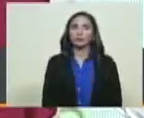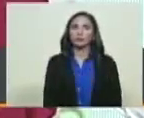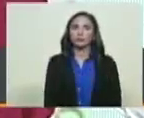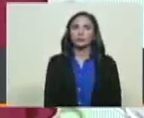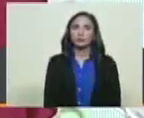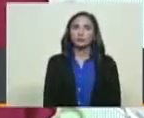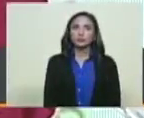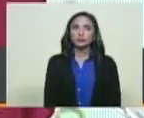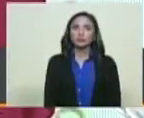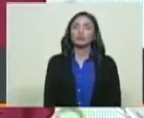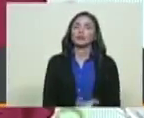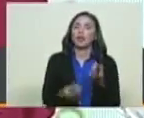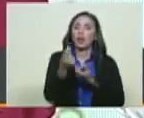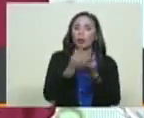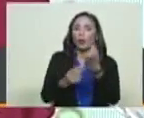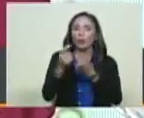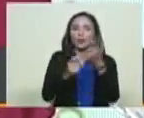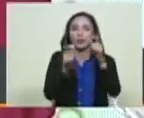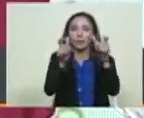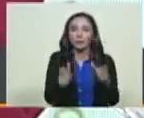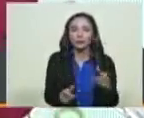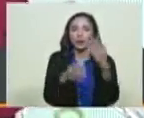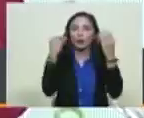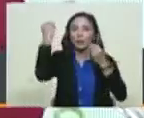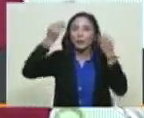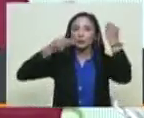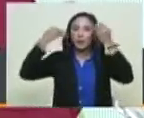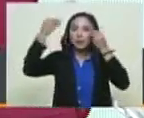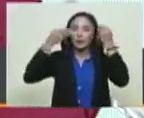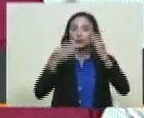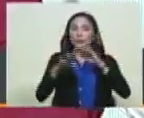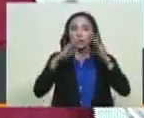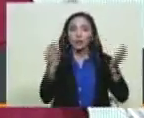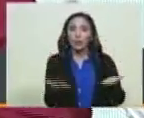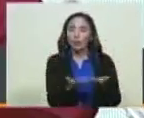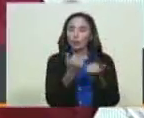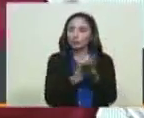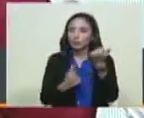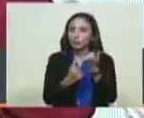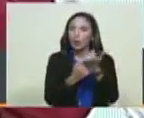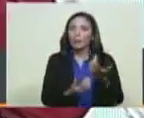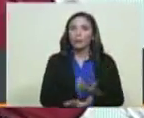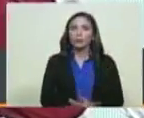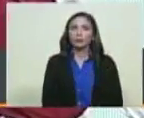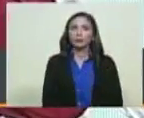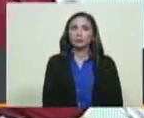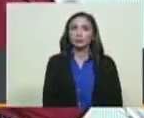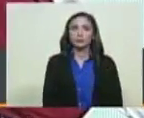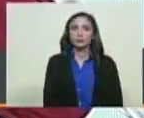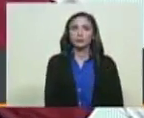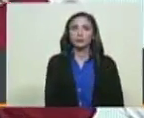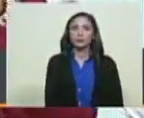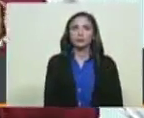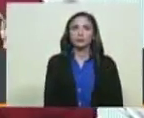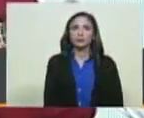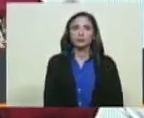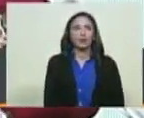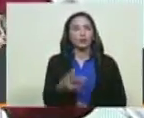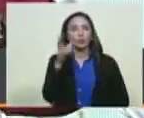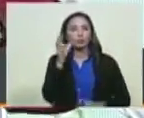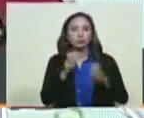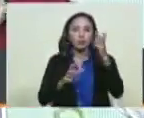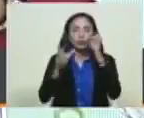economistas pensadores del mundo entero y yo los escucho